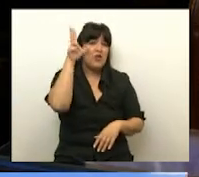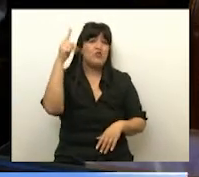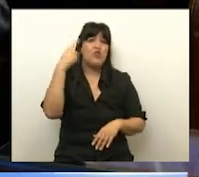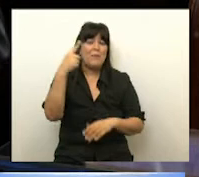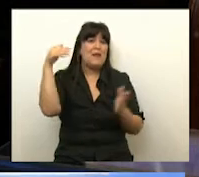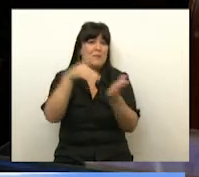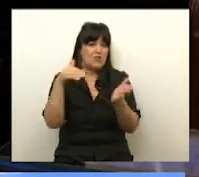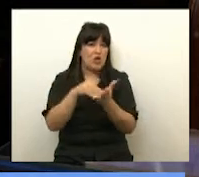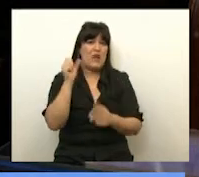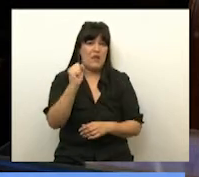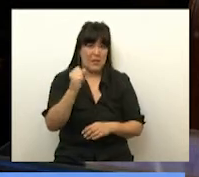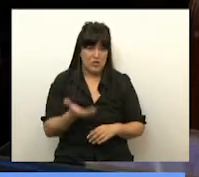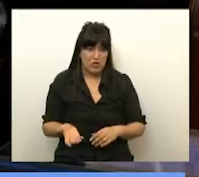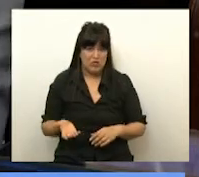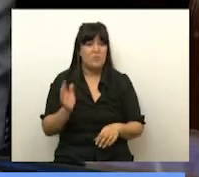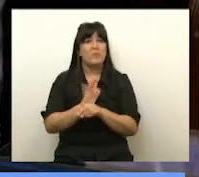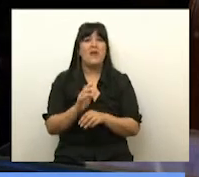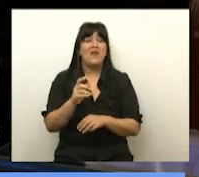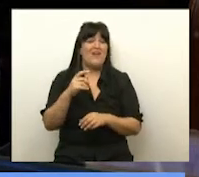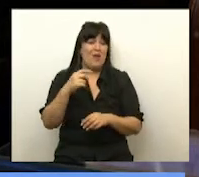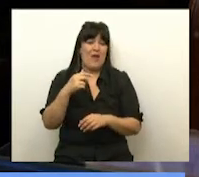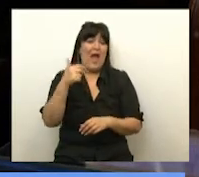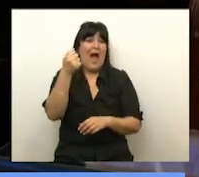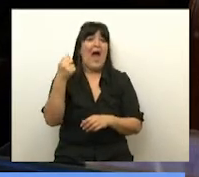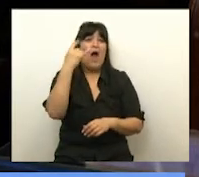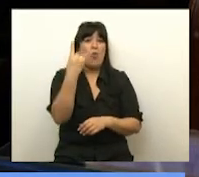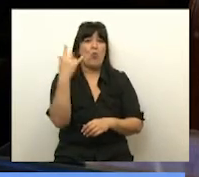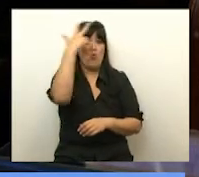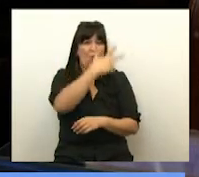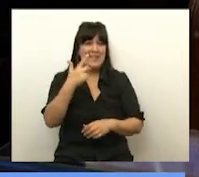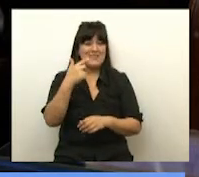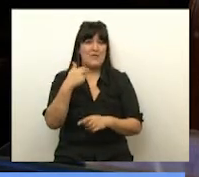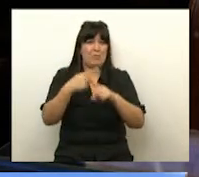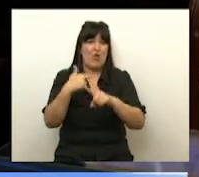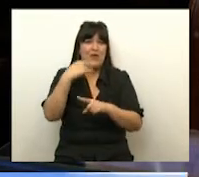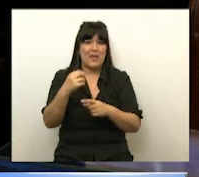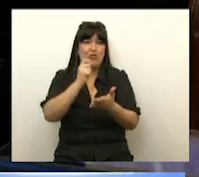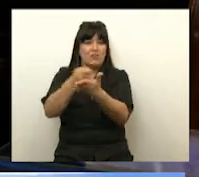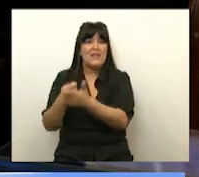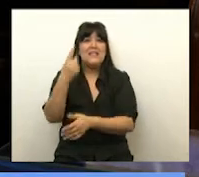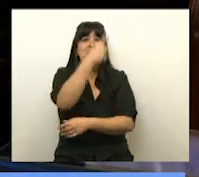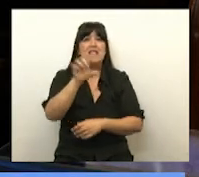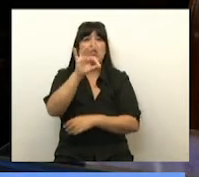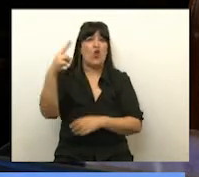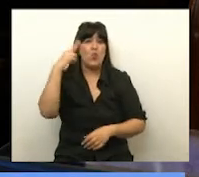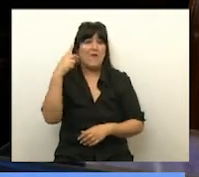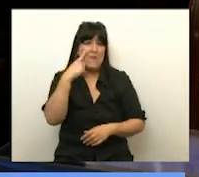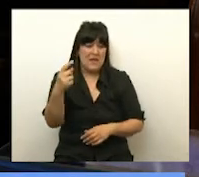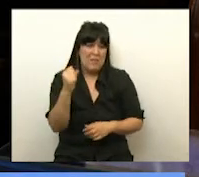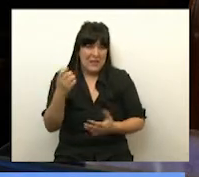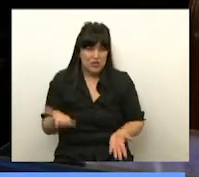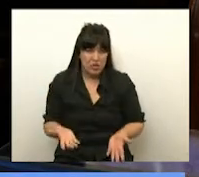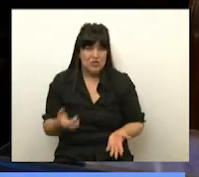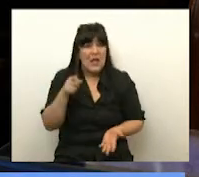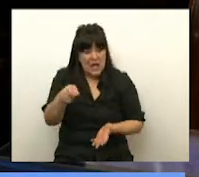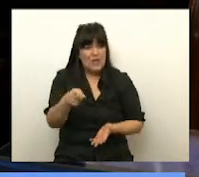fondos para la asignación universal por hijo, 109 mil pesos. Estas son las asimetrías que nos empobrecen. Nos empobrecen a